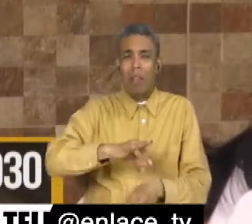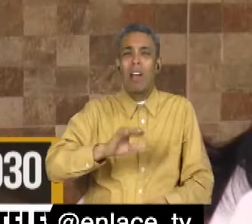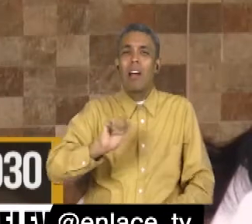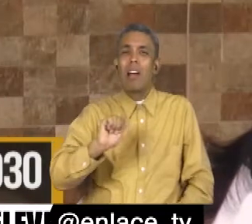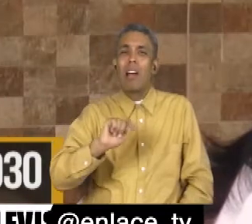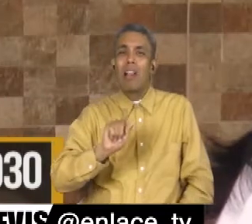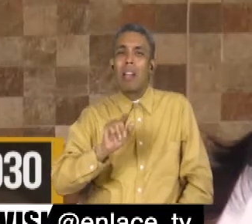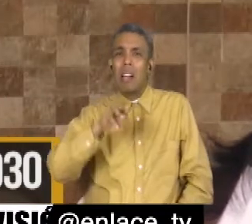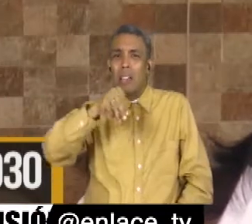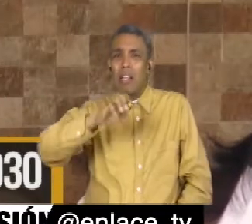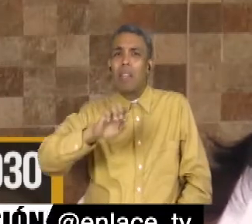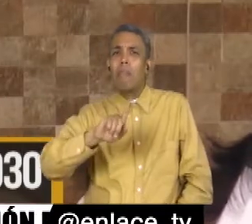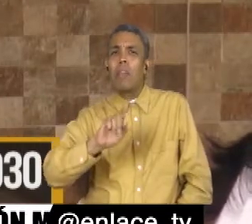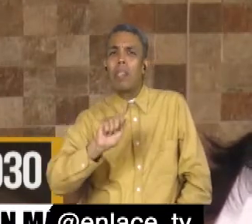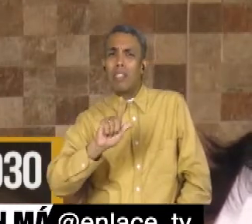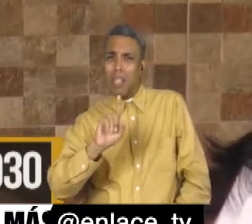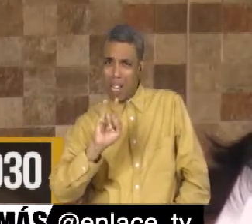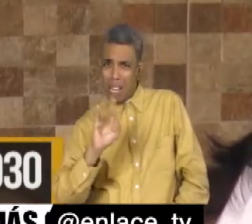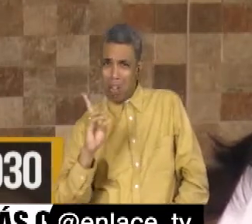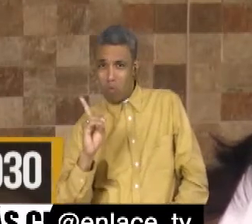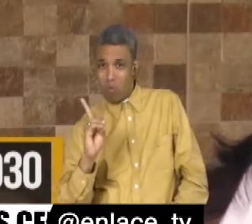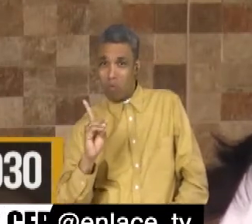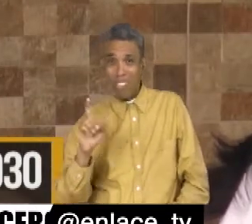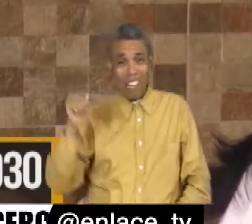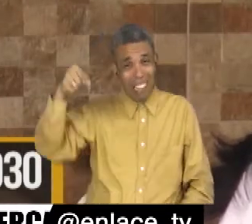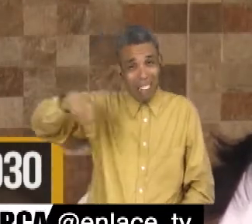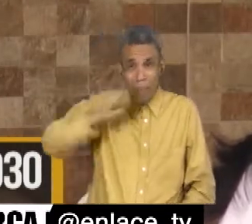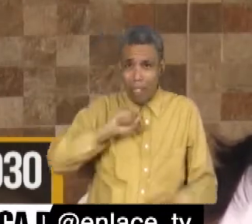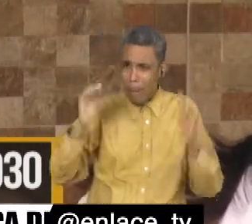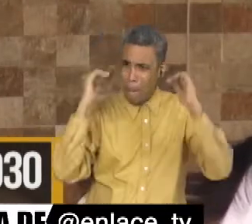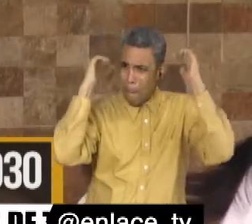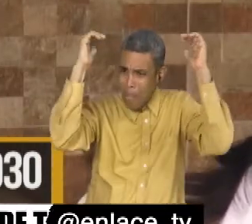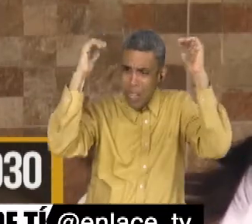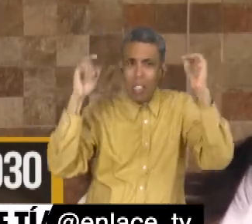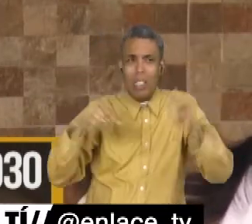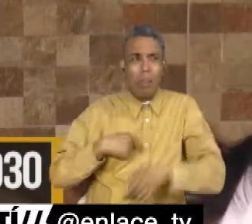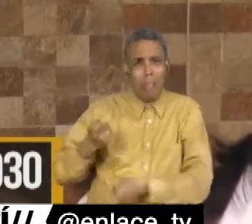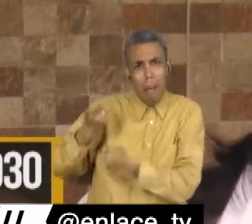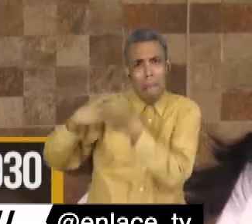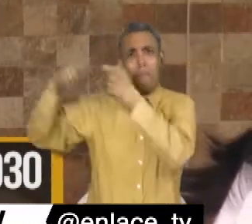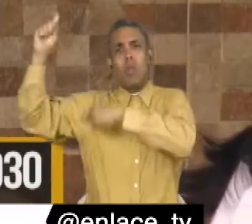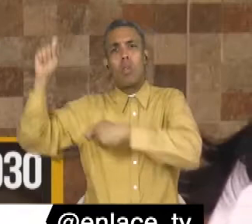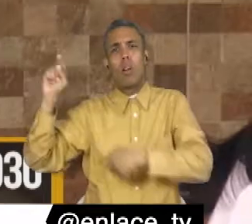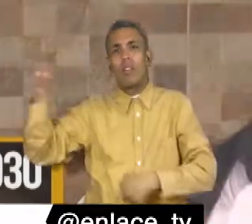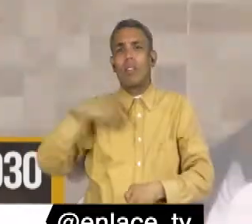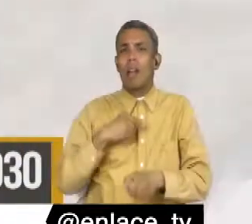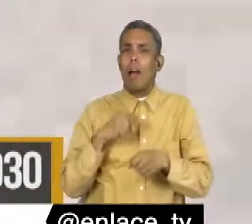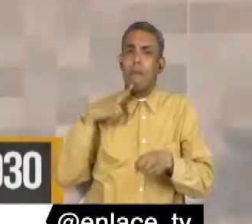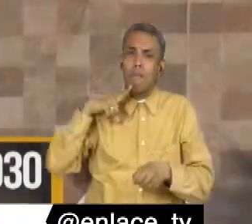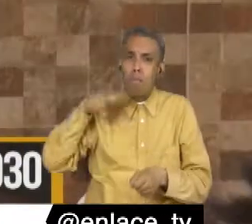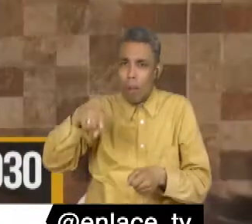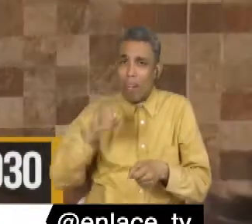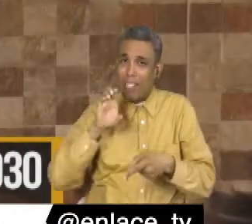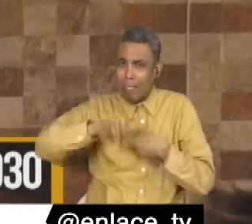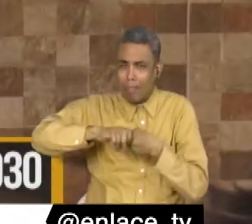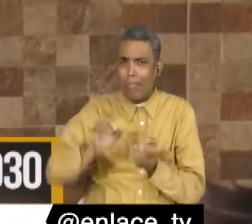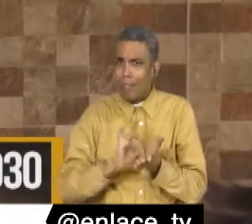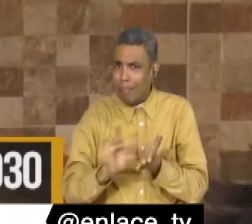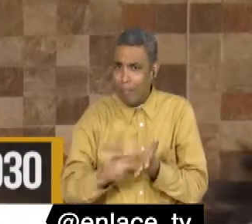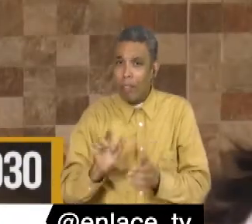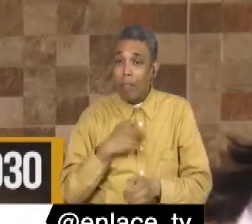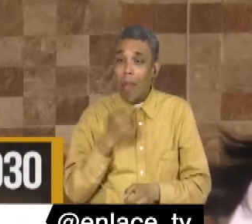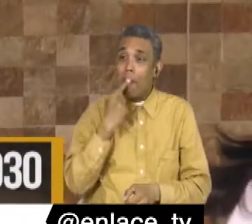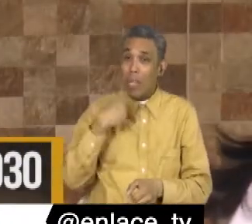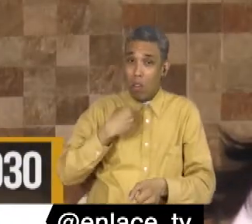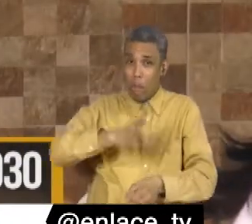urgentemente a Bucaramanga, porque el 100% del corazón del niño ha crecido y necesitamos llevarlo urgentemente a Bucaramanga. Me complicó hace un mes cuando